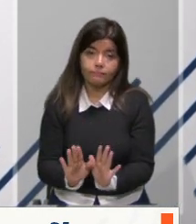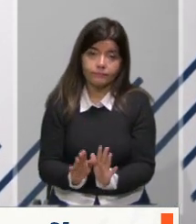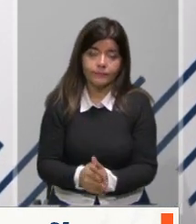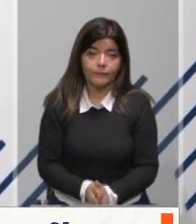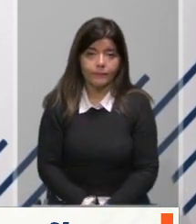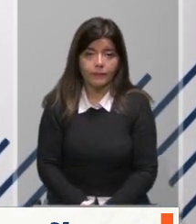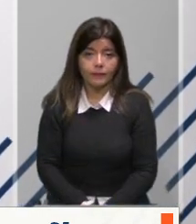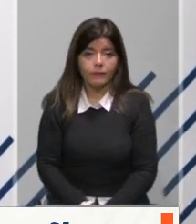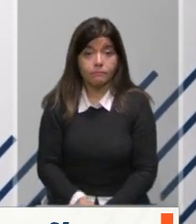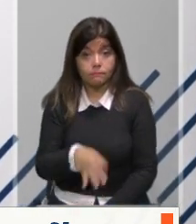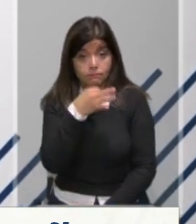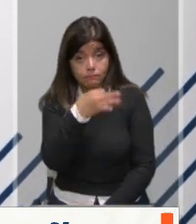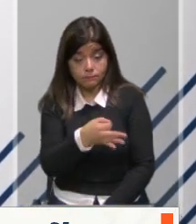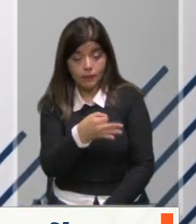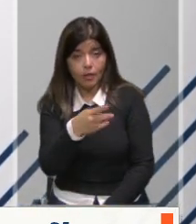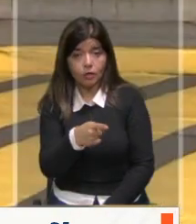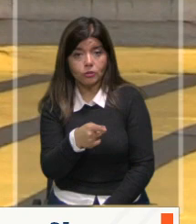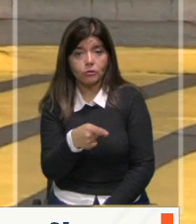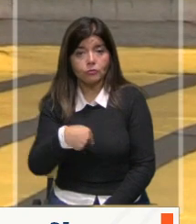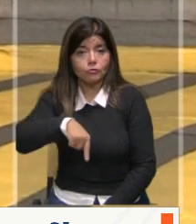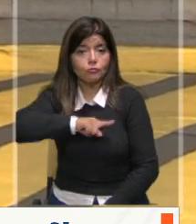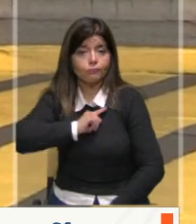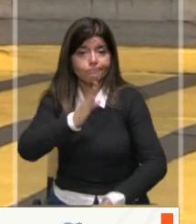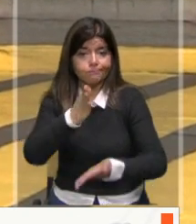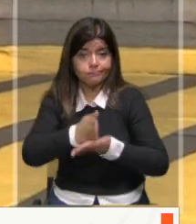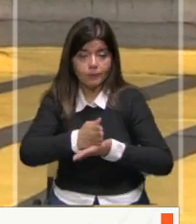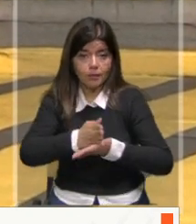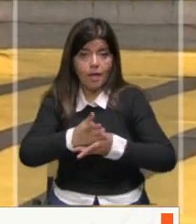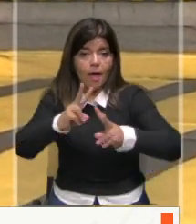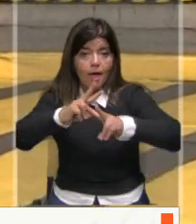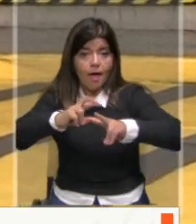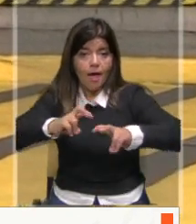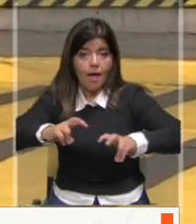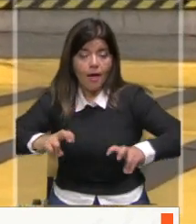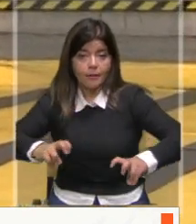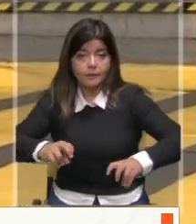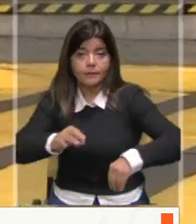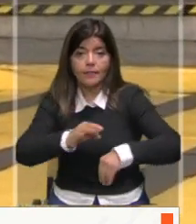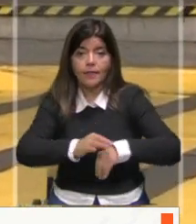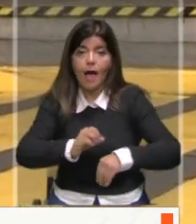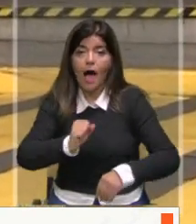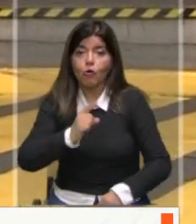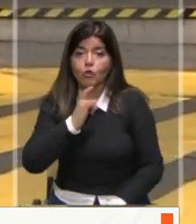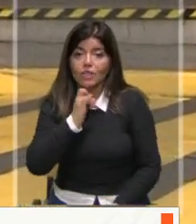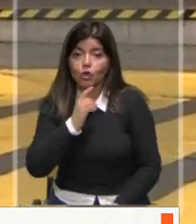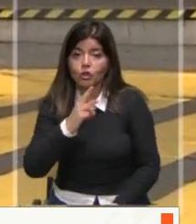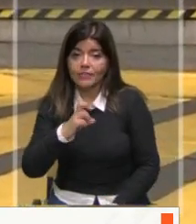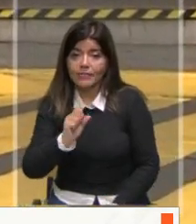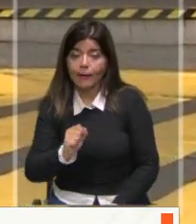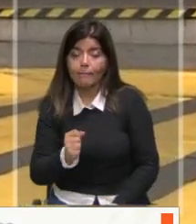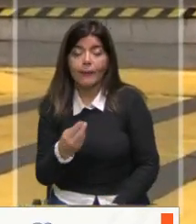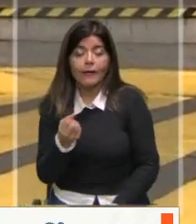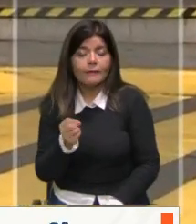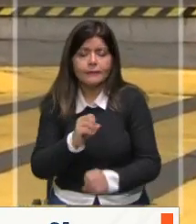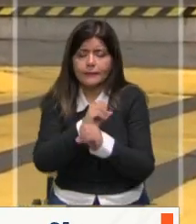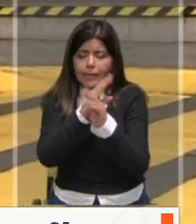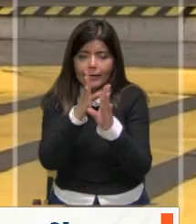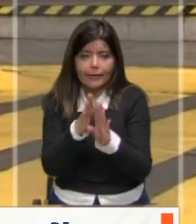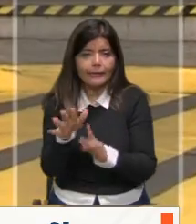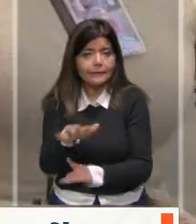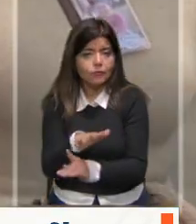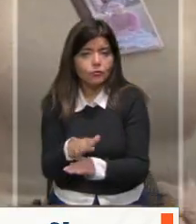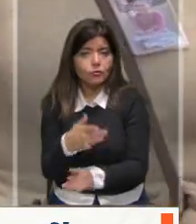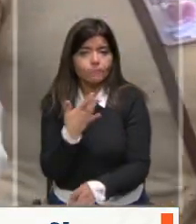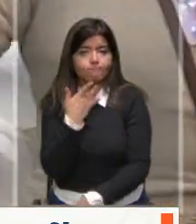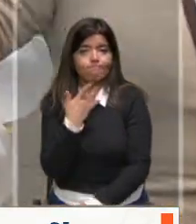Podemos indicar que se ha ordenado una auditoría médica con el propósito de esclarecer las causas de este lamentable